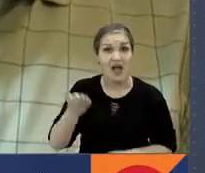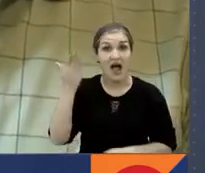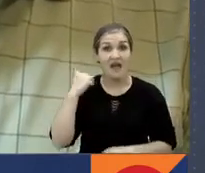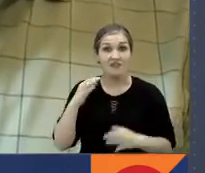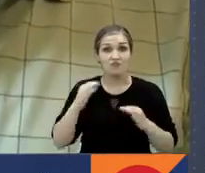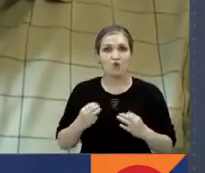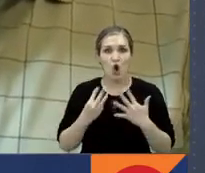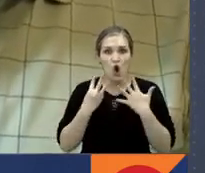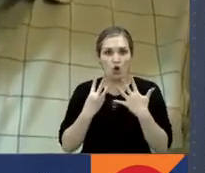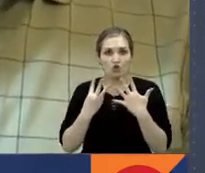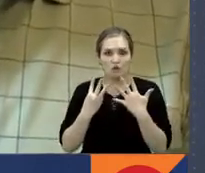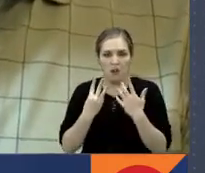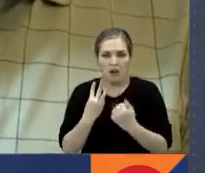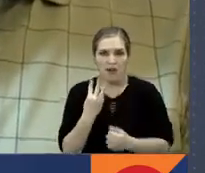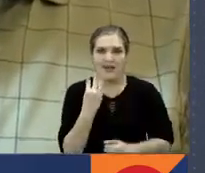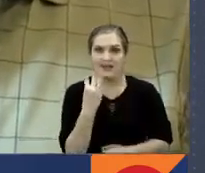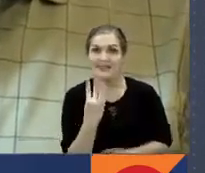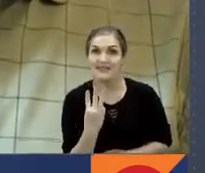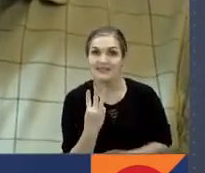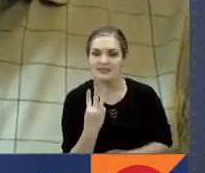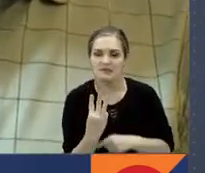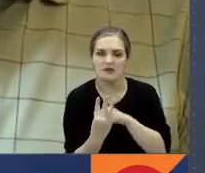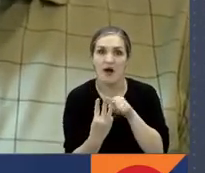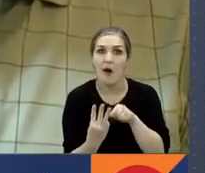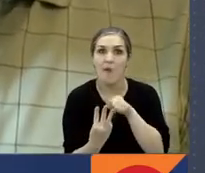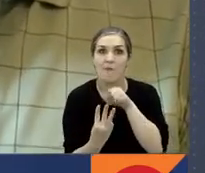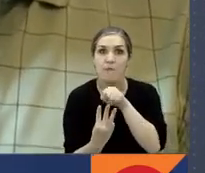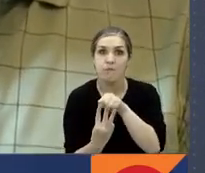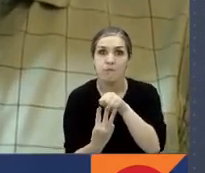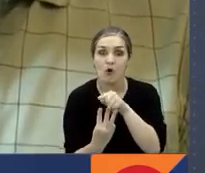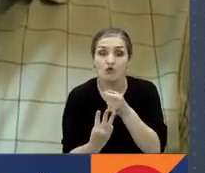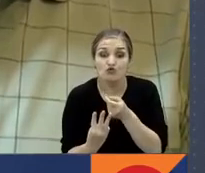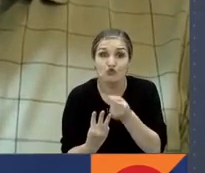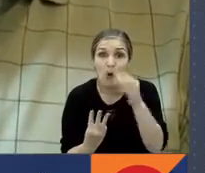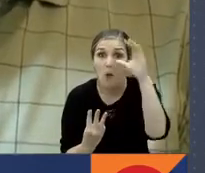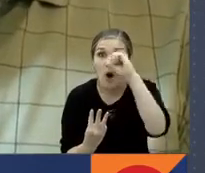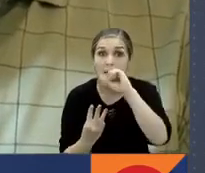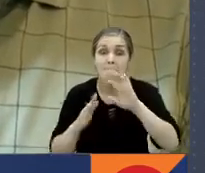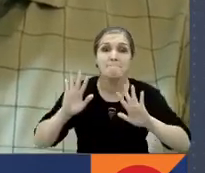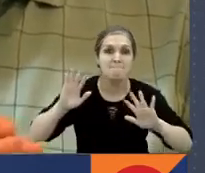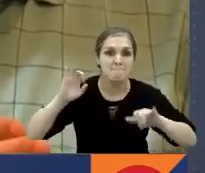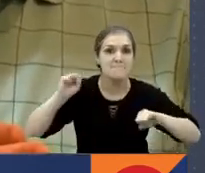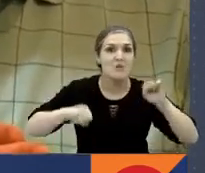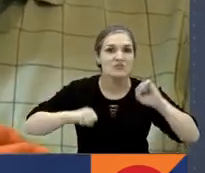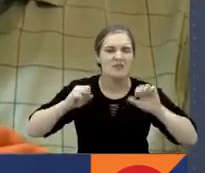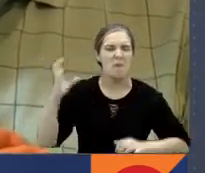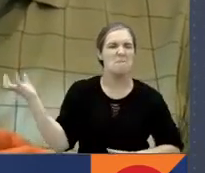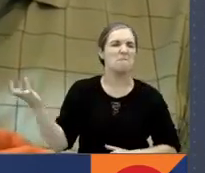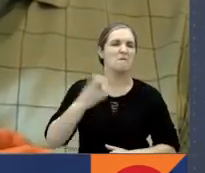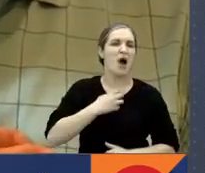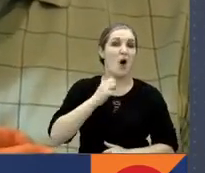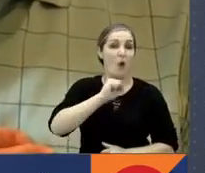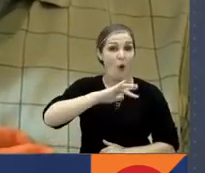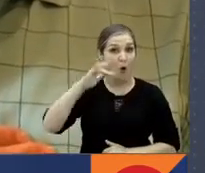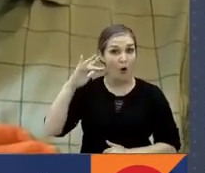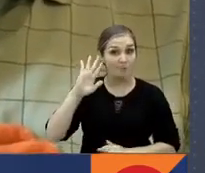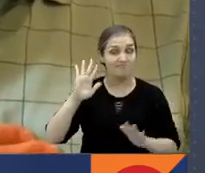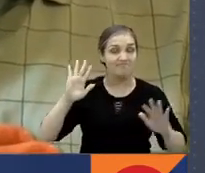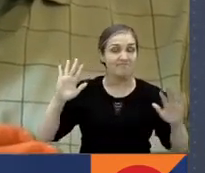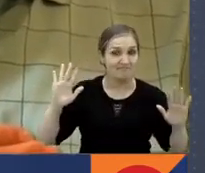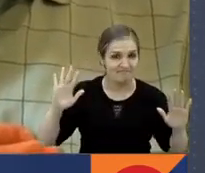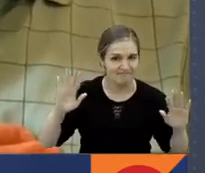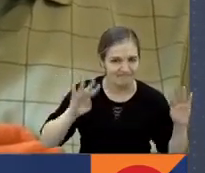3. Colombia, con las pesas, puede conquistar esta misma noche su primera presea. Y pónganle, como digo yo,